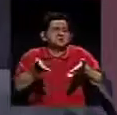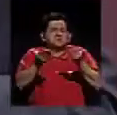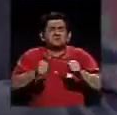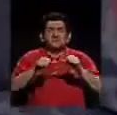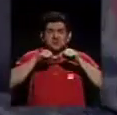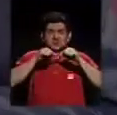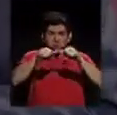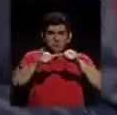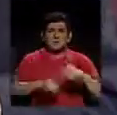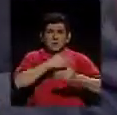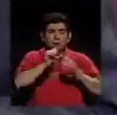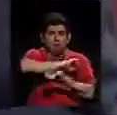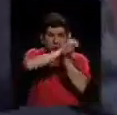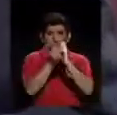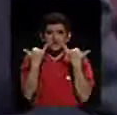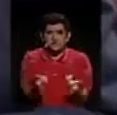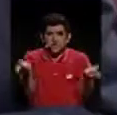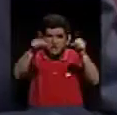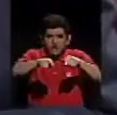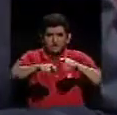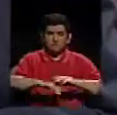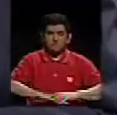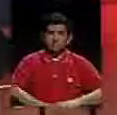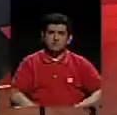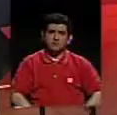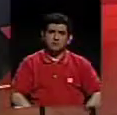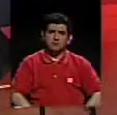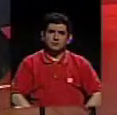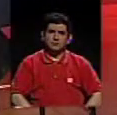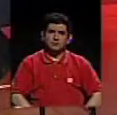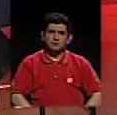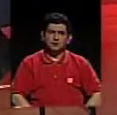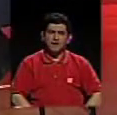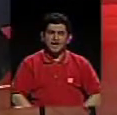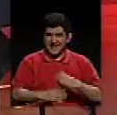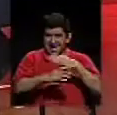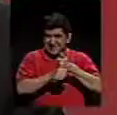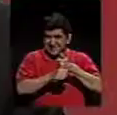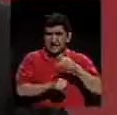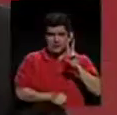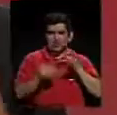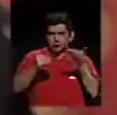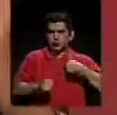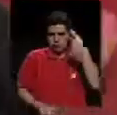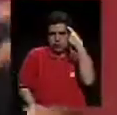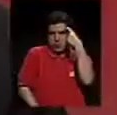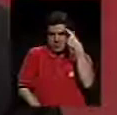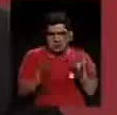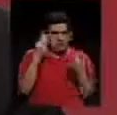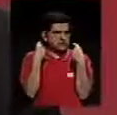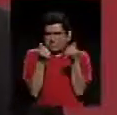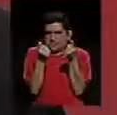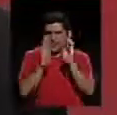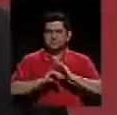de cambio que está ocurriendo? Lo que se puede hacer son 2 cosas, pienso así a vuelo